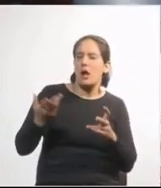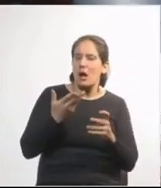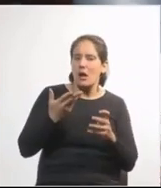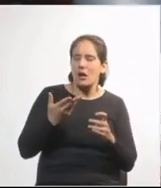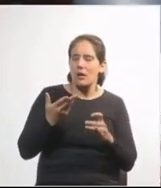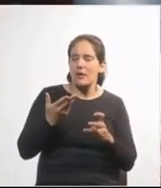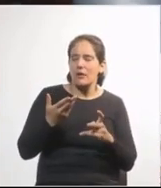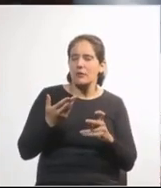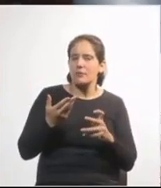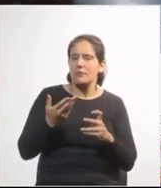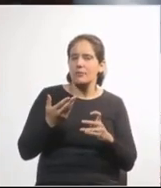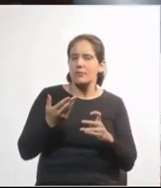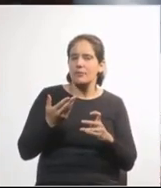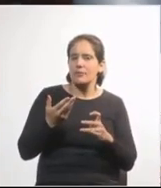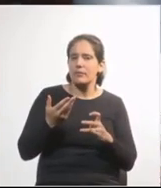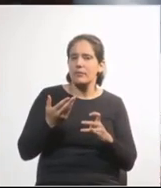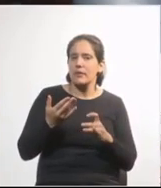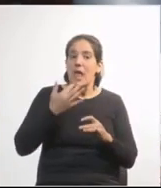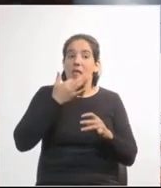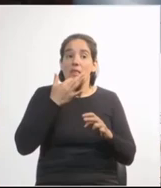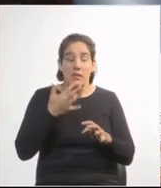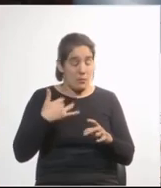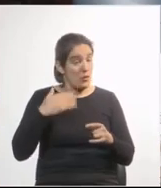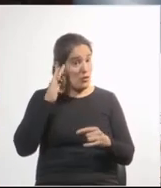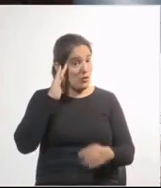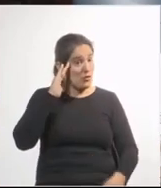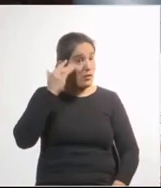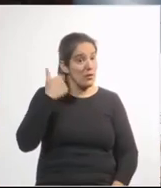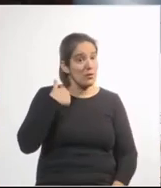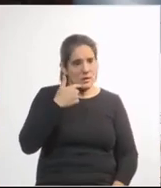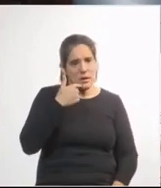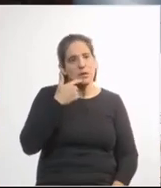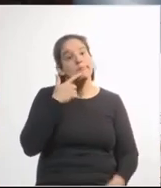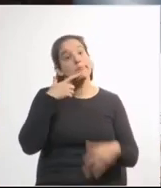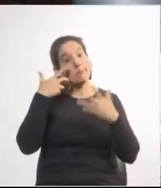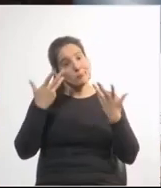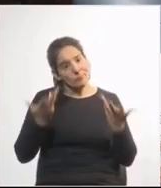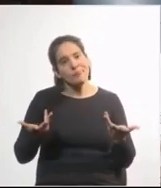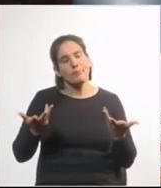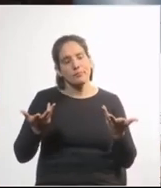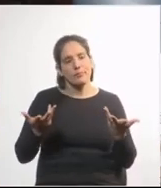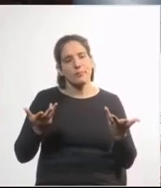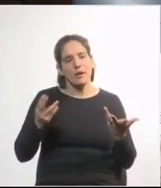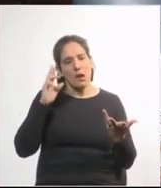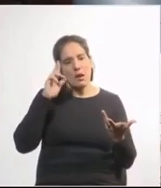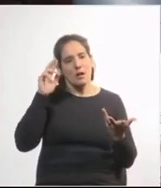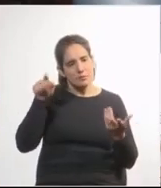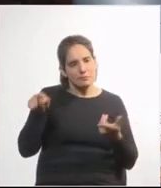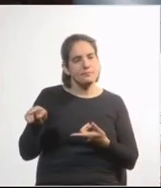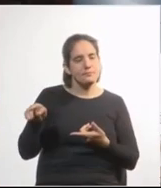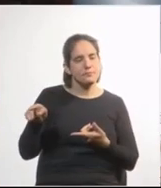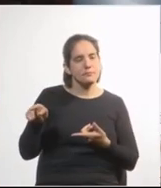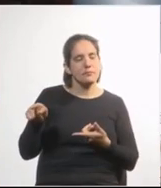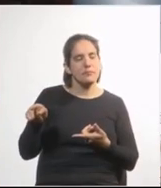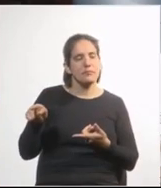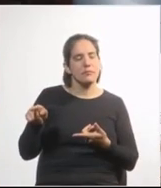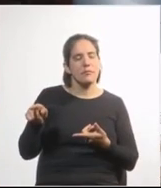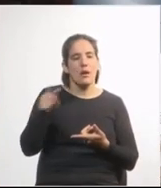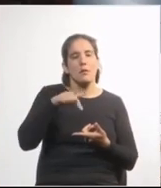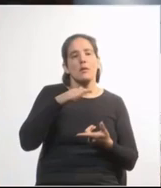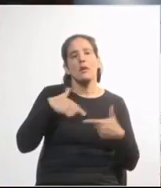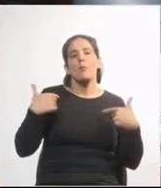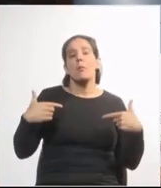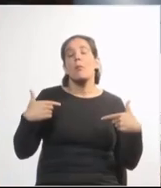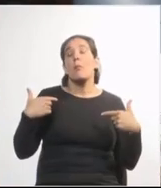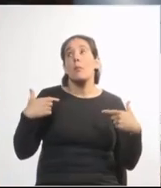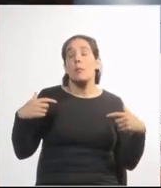de cara? Debemos reconocer con tristeza que parece que sí. El envesaje en el Poder